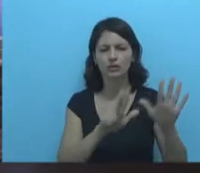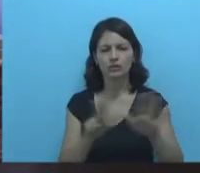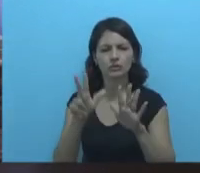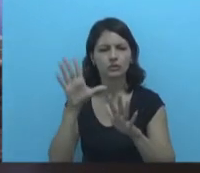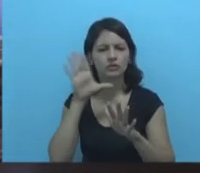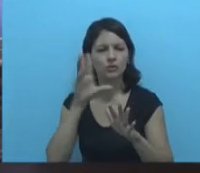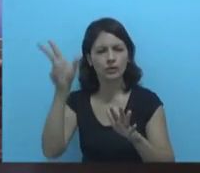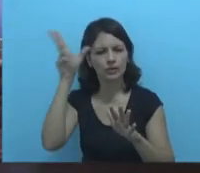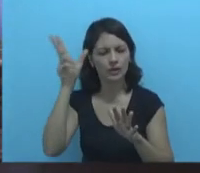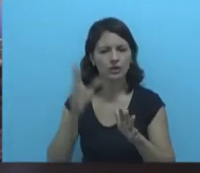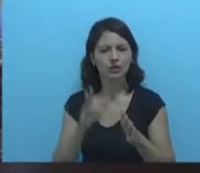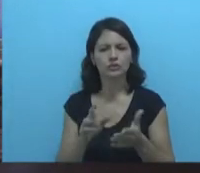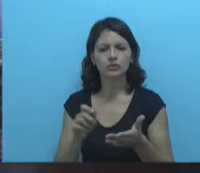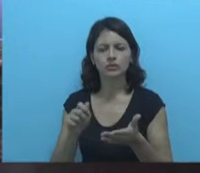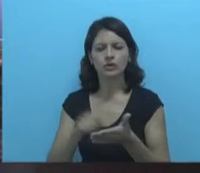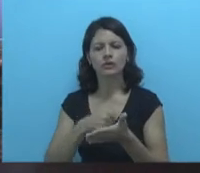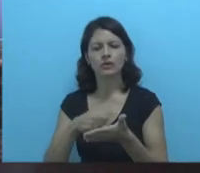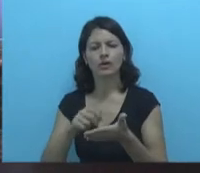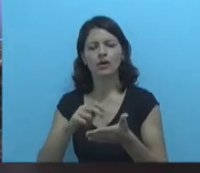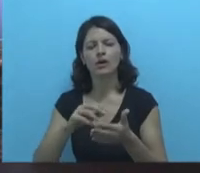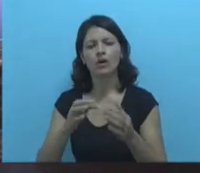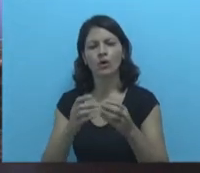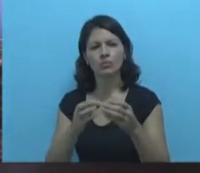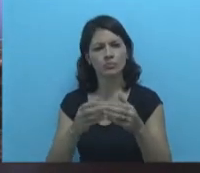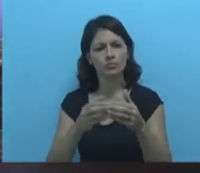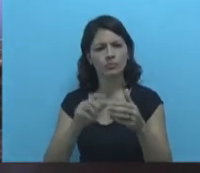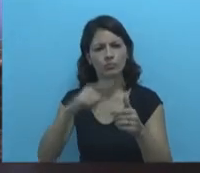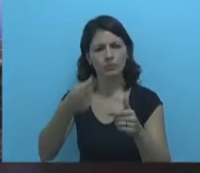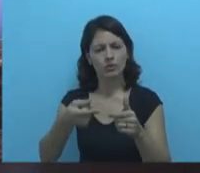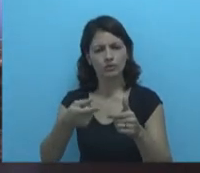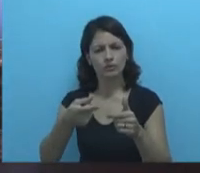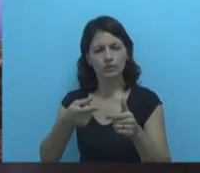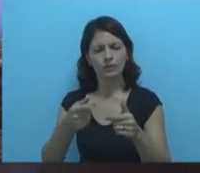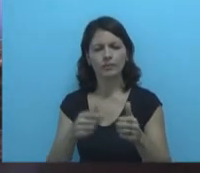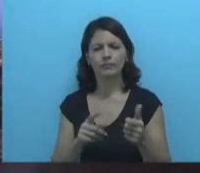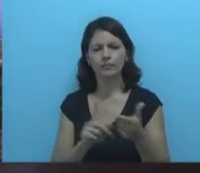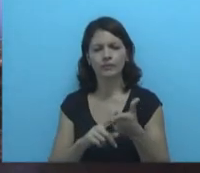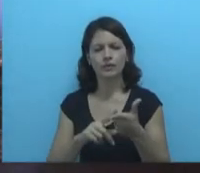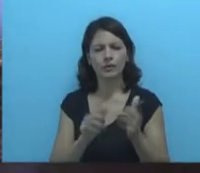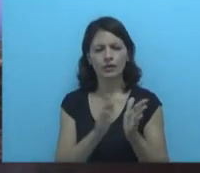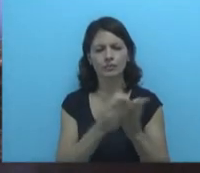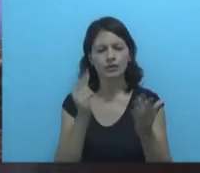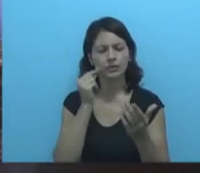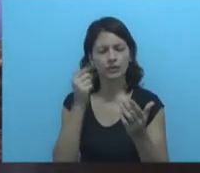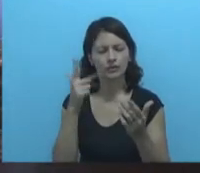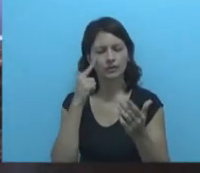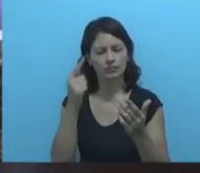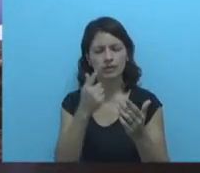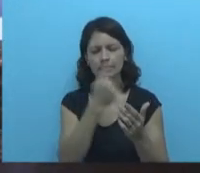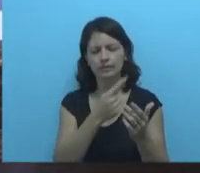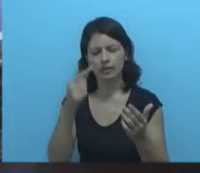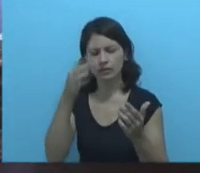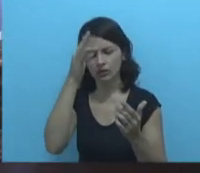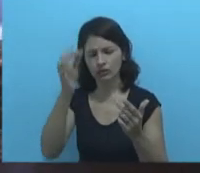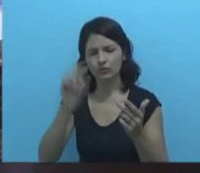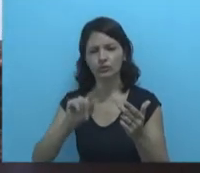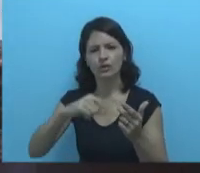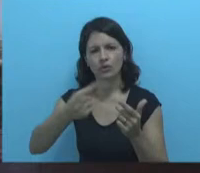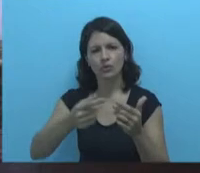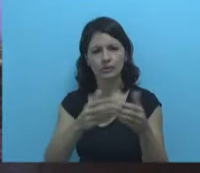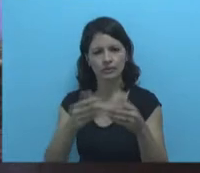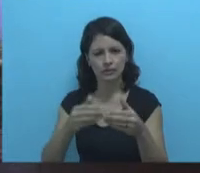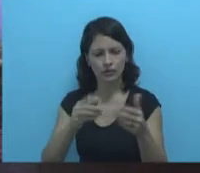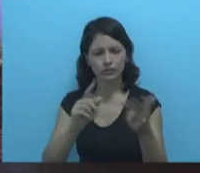42858, diputada Armas Velavi, preferencia para una sesión. Expediente 43112, diputada Granata, preferencia para